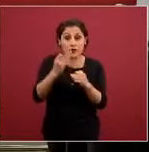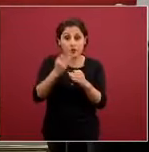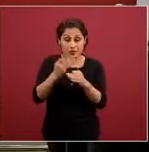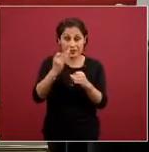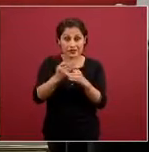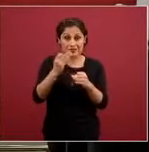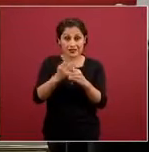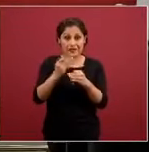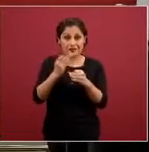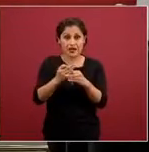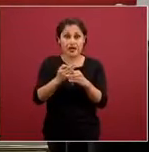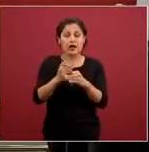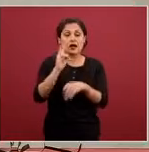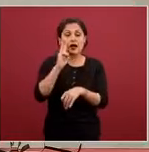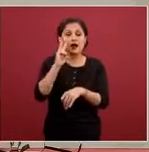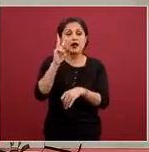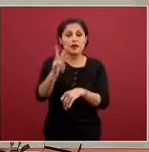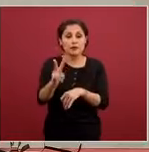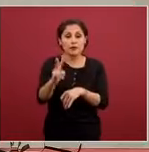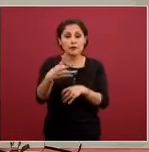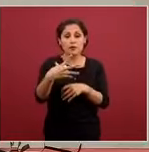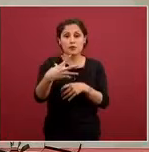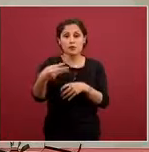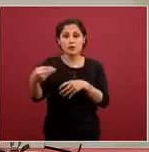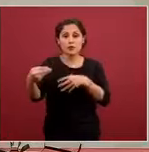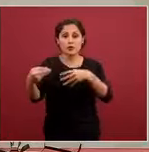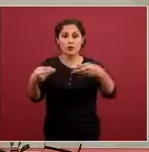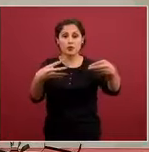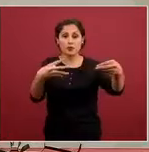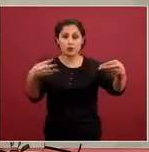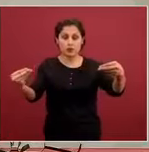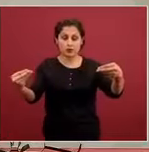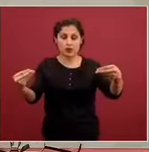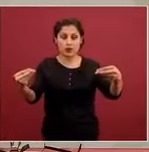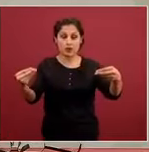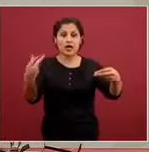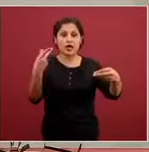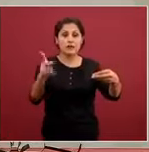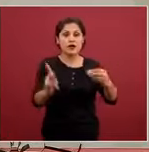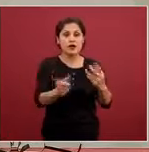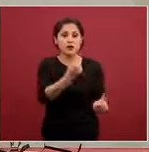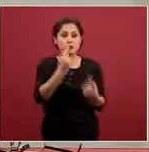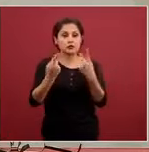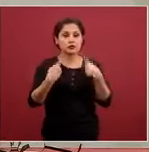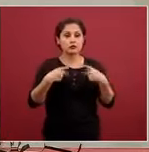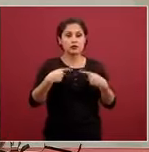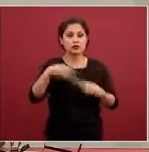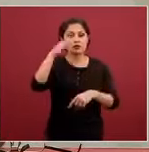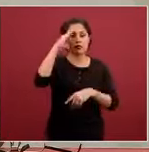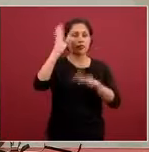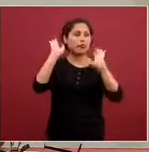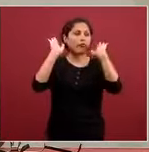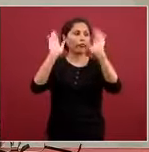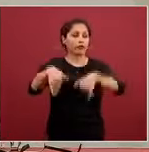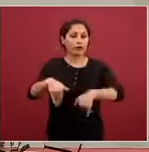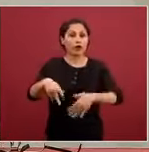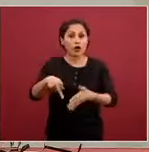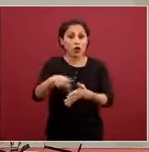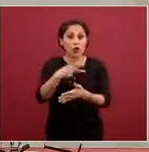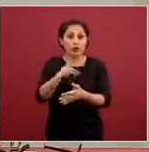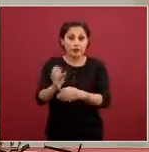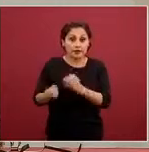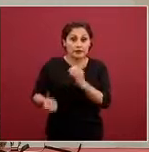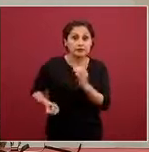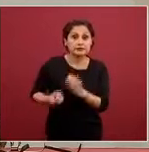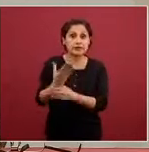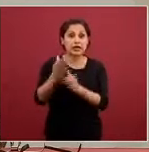los casos, que es que empiece a recuperarse la movilidad en el espacio físico. Cierro diciendo lo siguiente, por